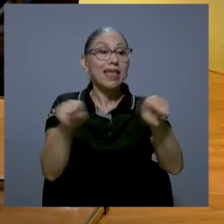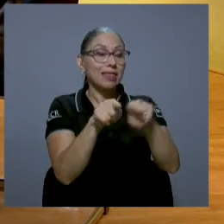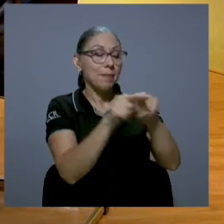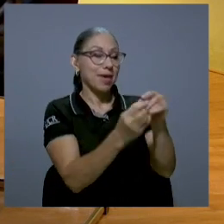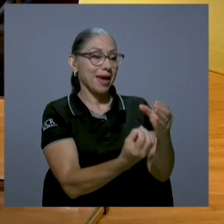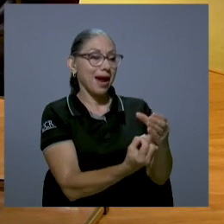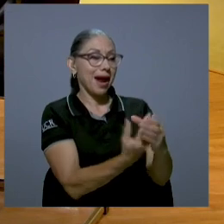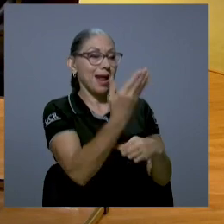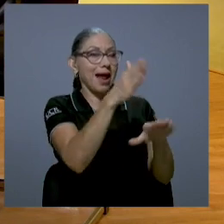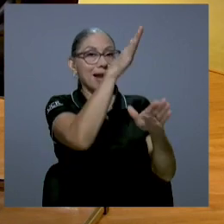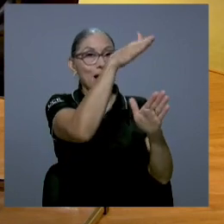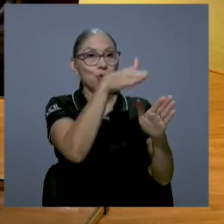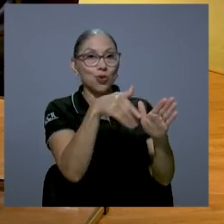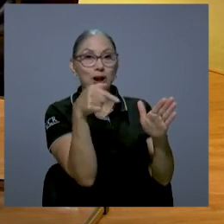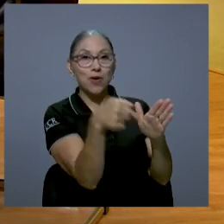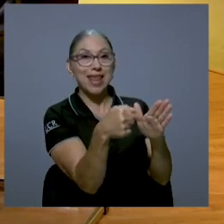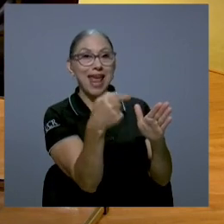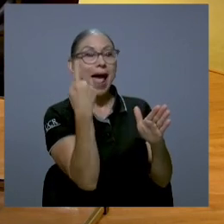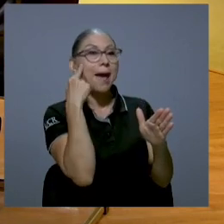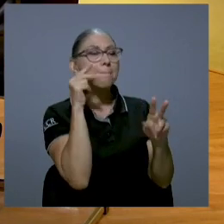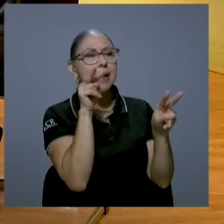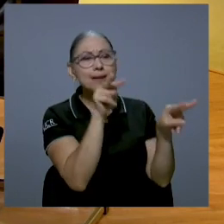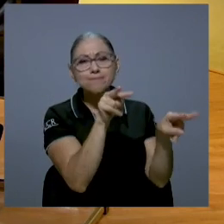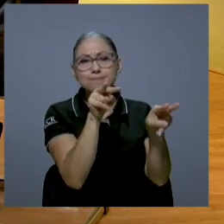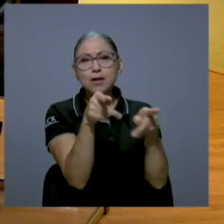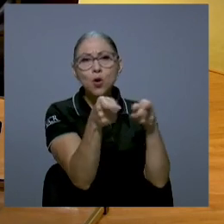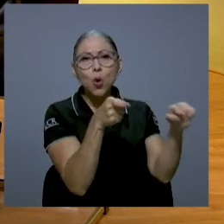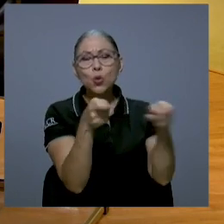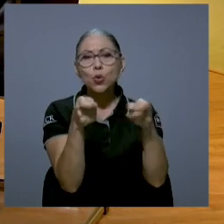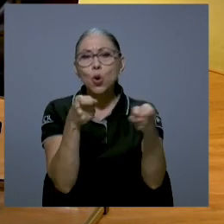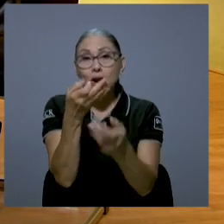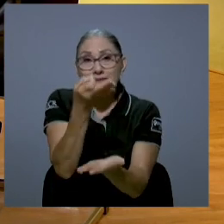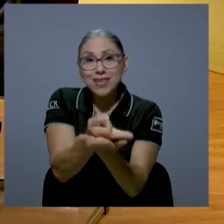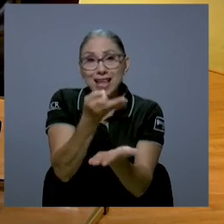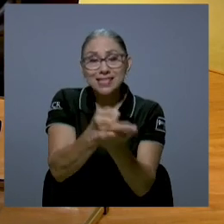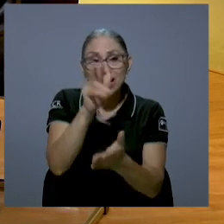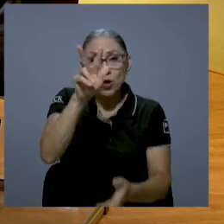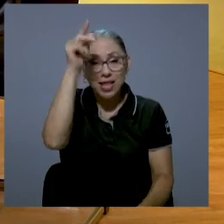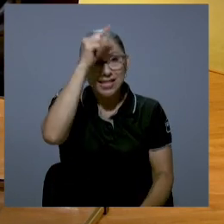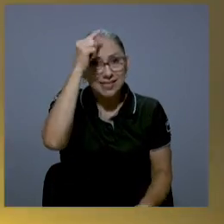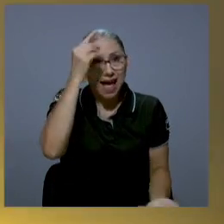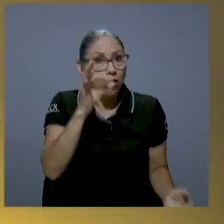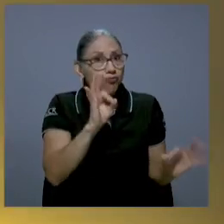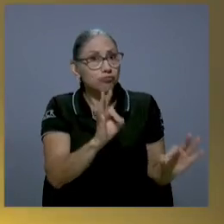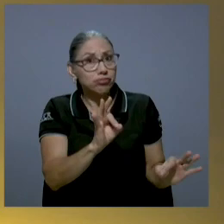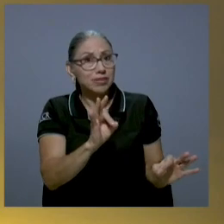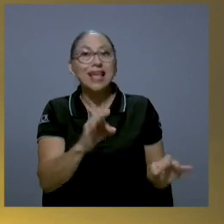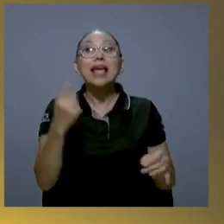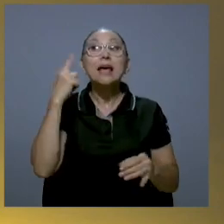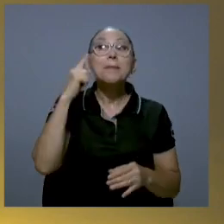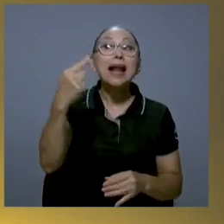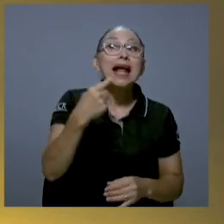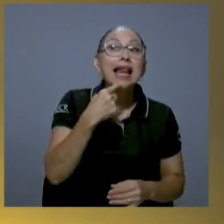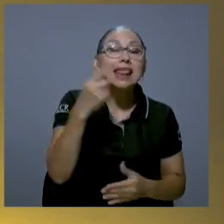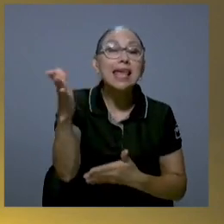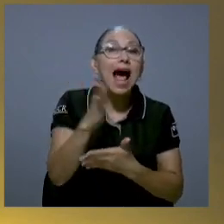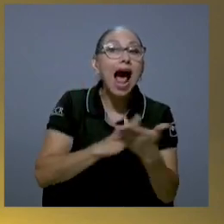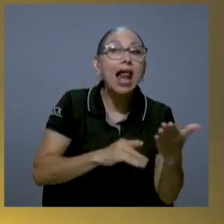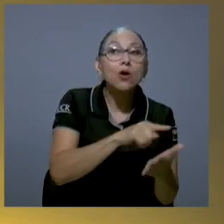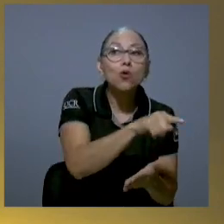controle el aspecto financiero del Estado. Y para que le diga a algún funcionario de algún